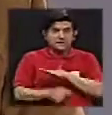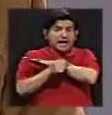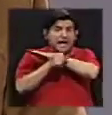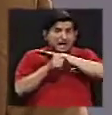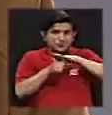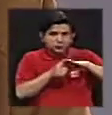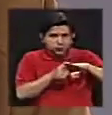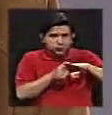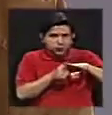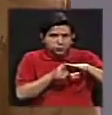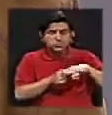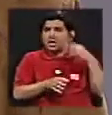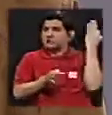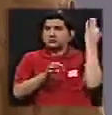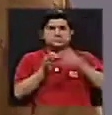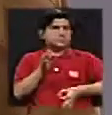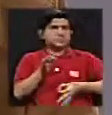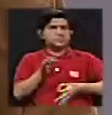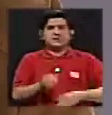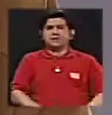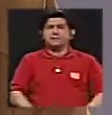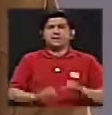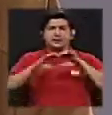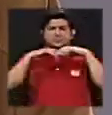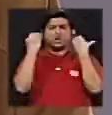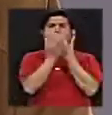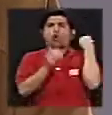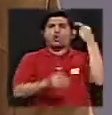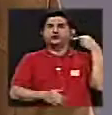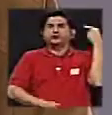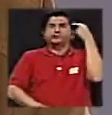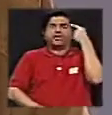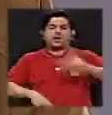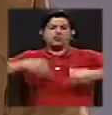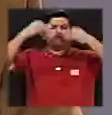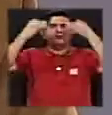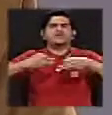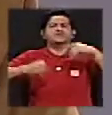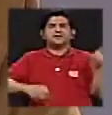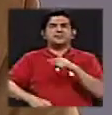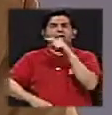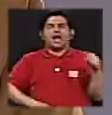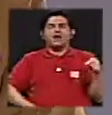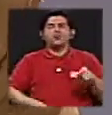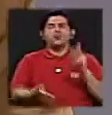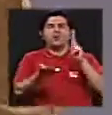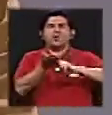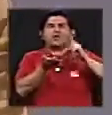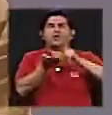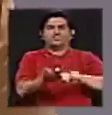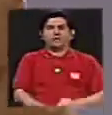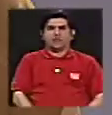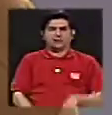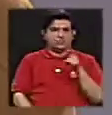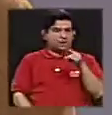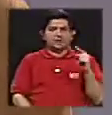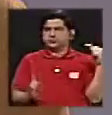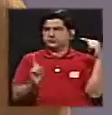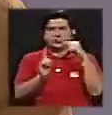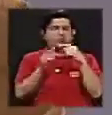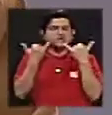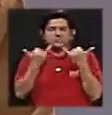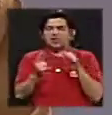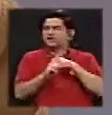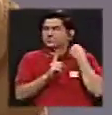absoluta, simplemente el Consejo de Gobierno toma la decisión de anular el contrato. Esto no debió haber llegado al nivel en que está